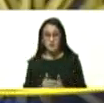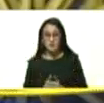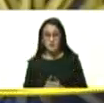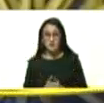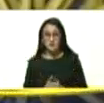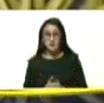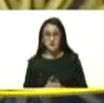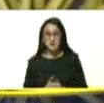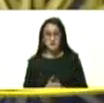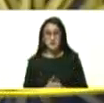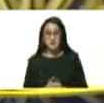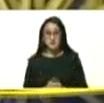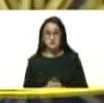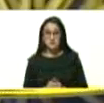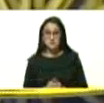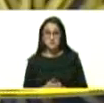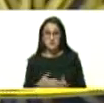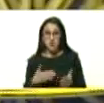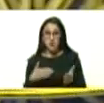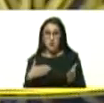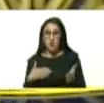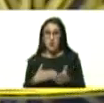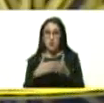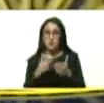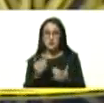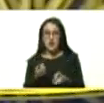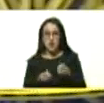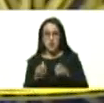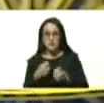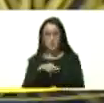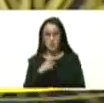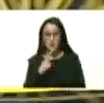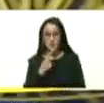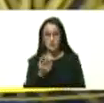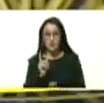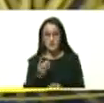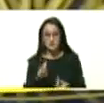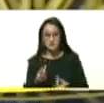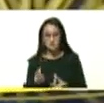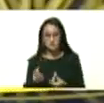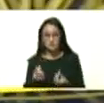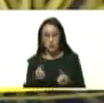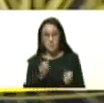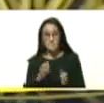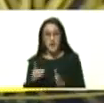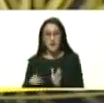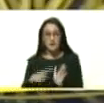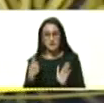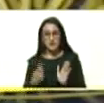contra la columna vertebral de la economía, la activar un plan integral